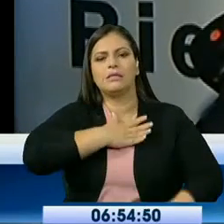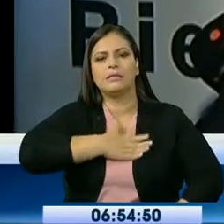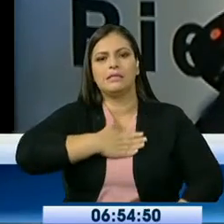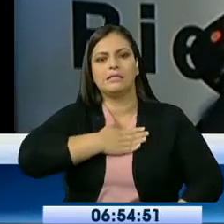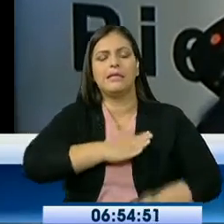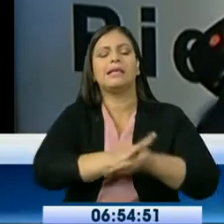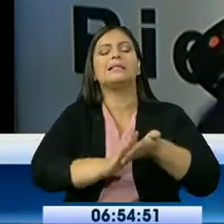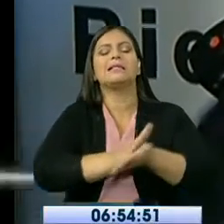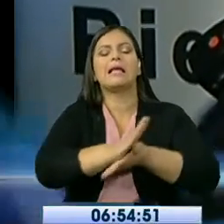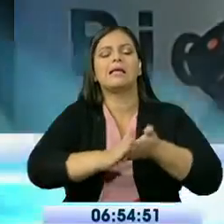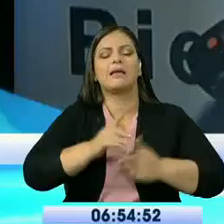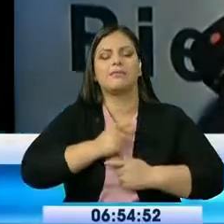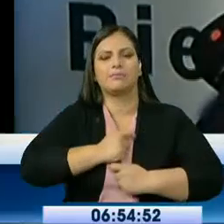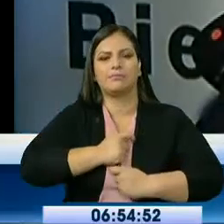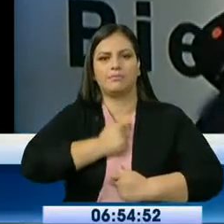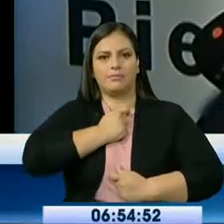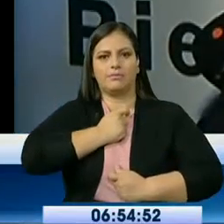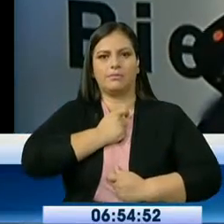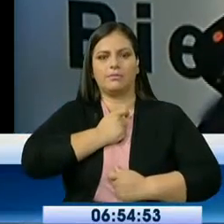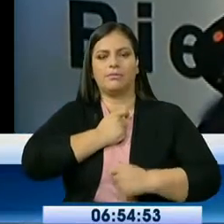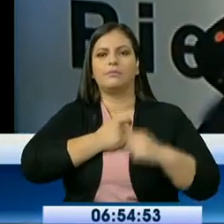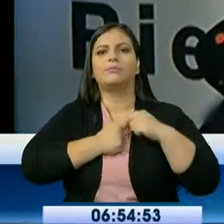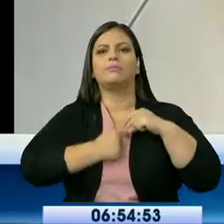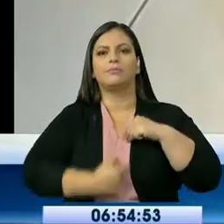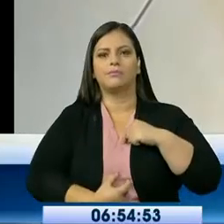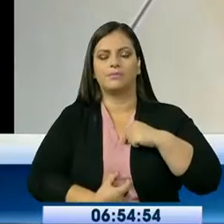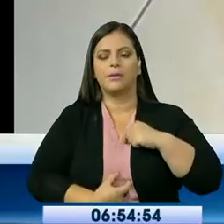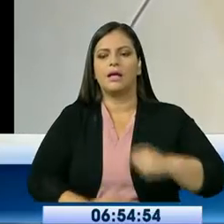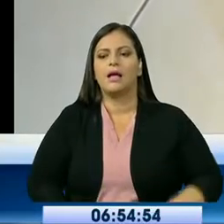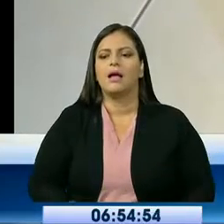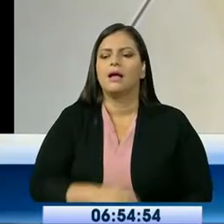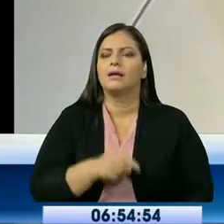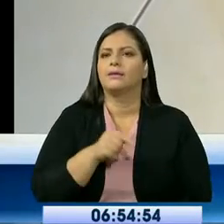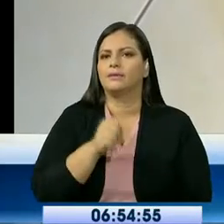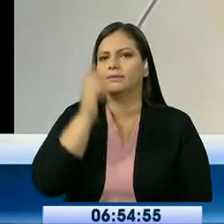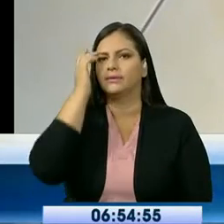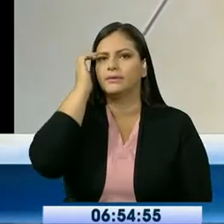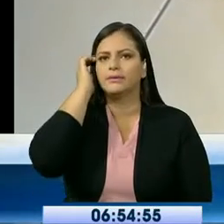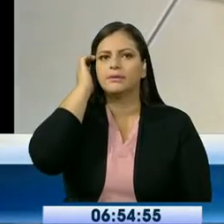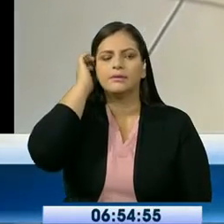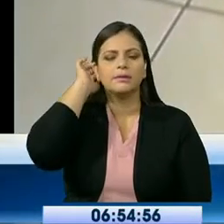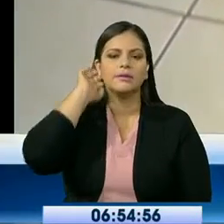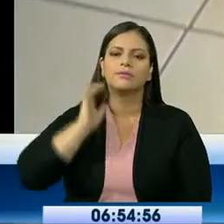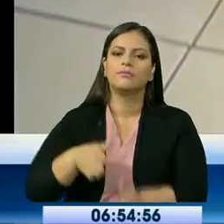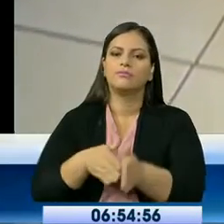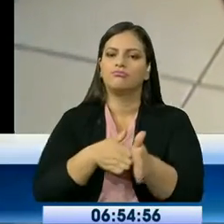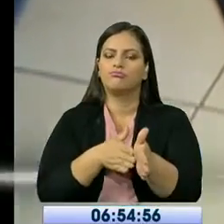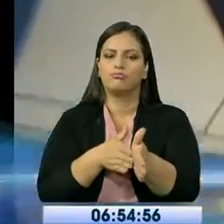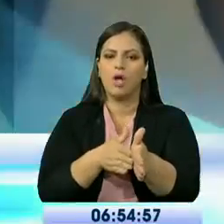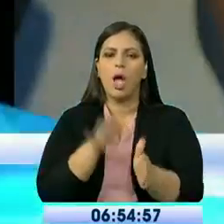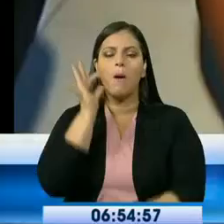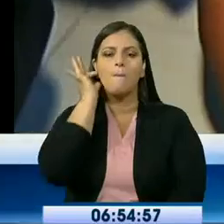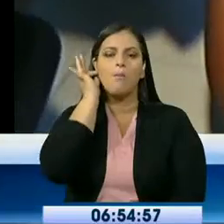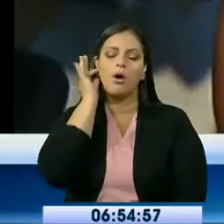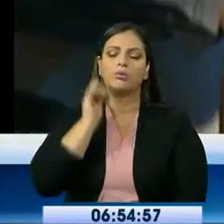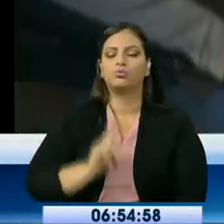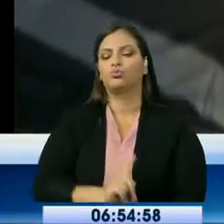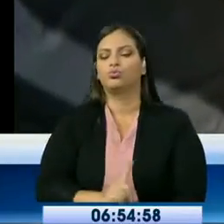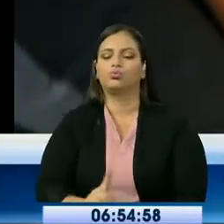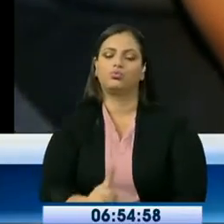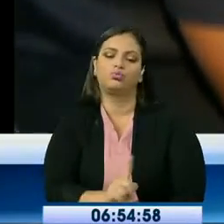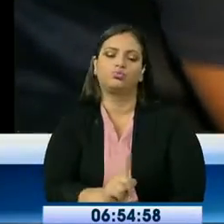tomó contacto con la señora y no supo manifestar que una persona de sexo masculino habría estado tras